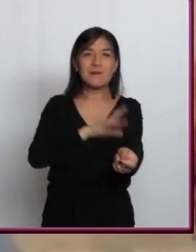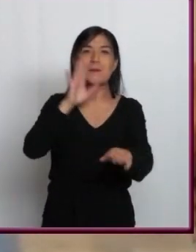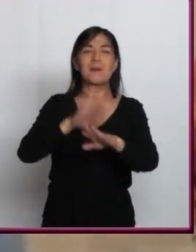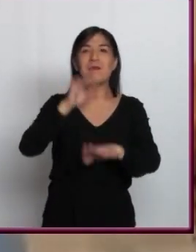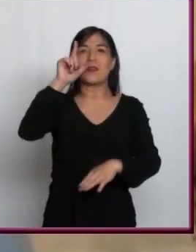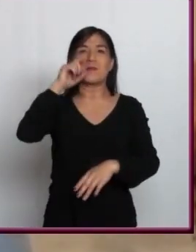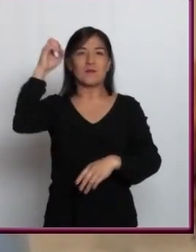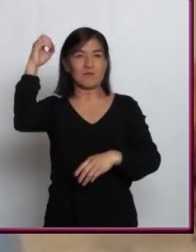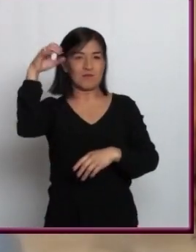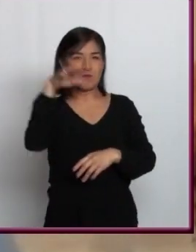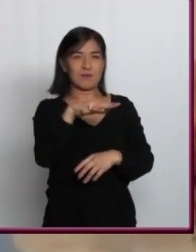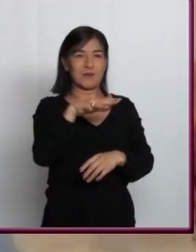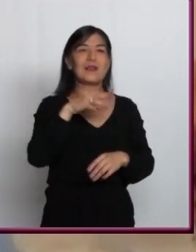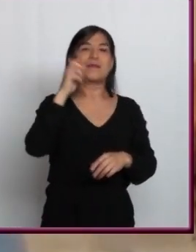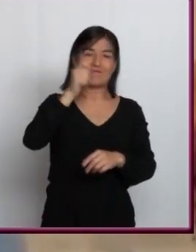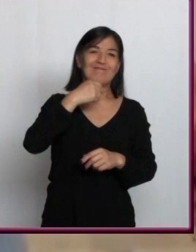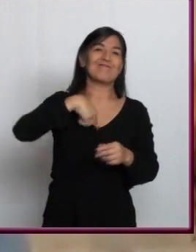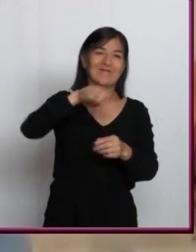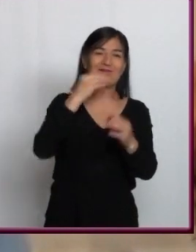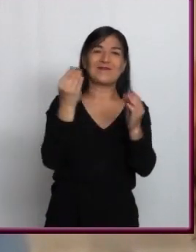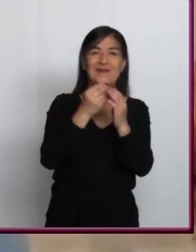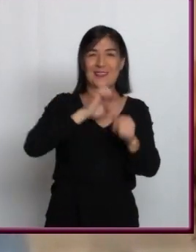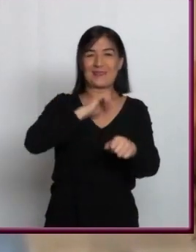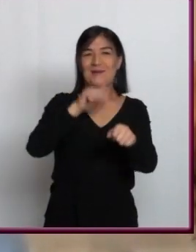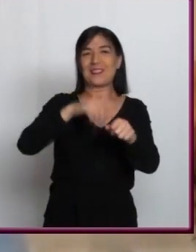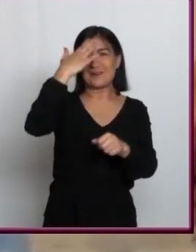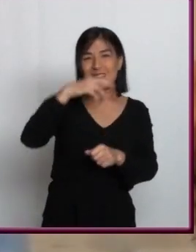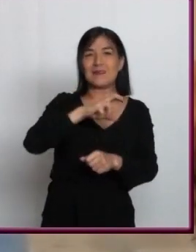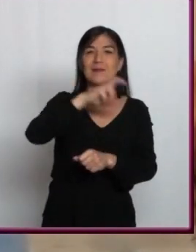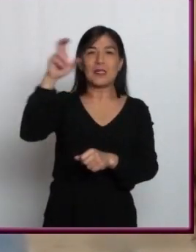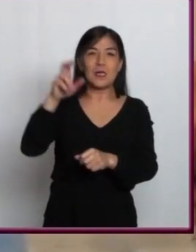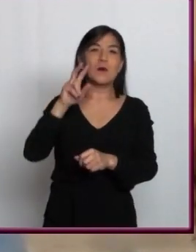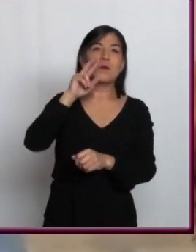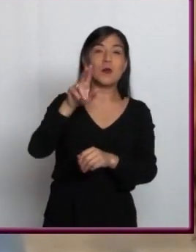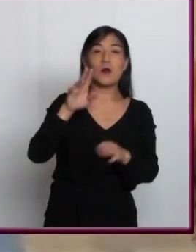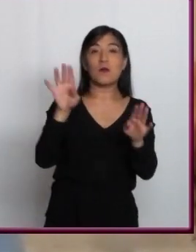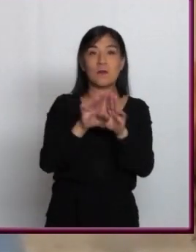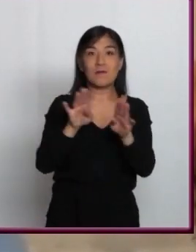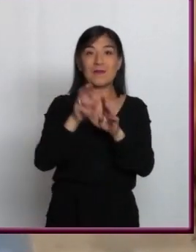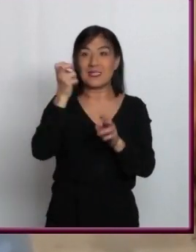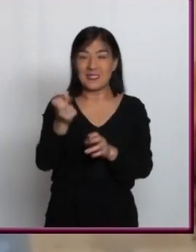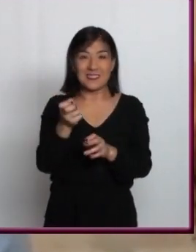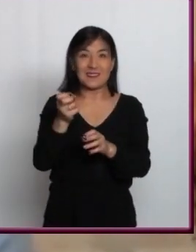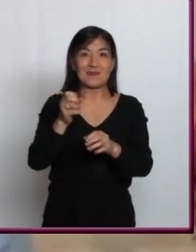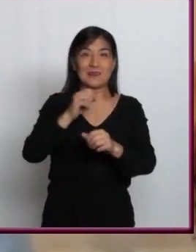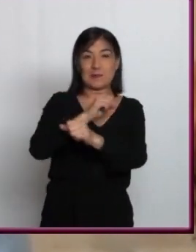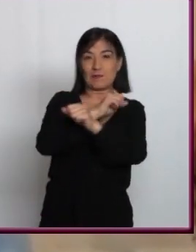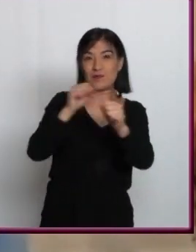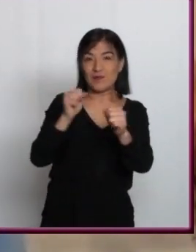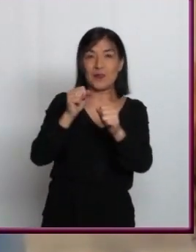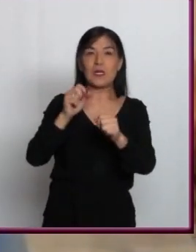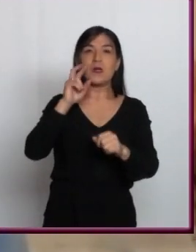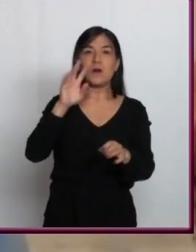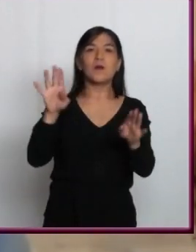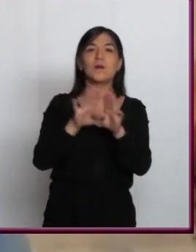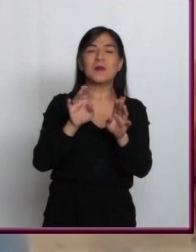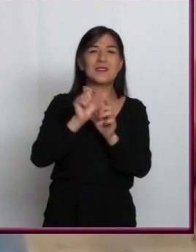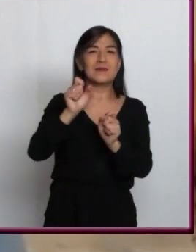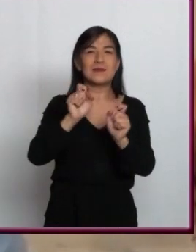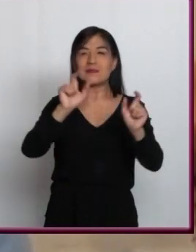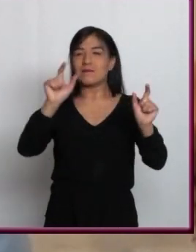que conocemos los astrónomos. Las duraciones de estos eventos son típicamente